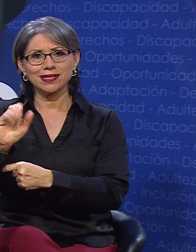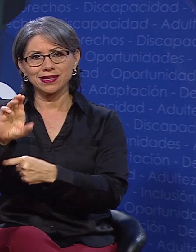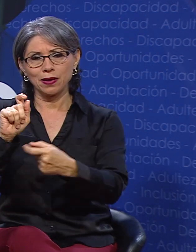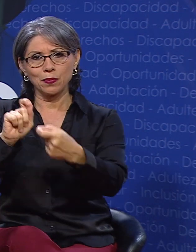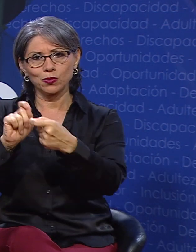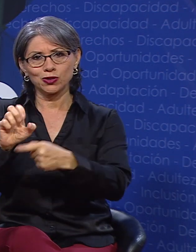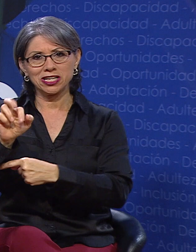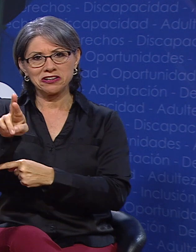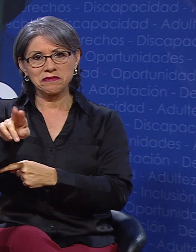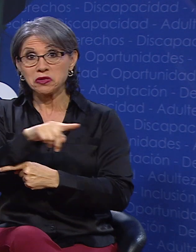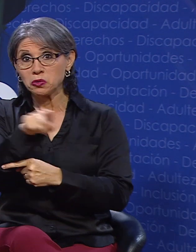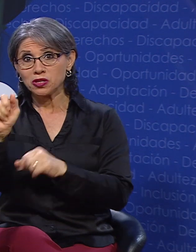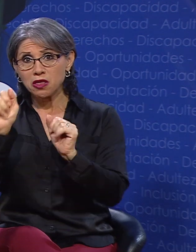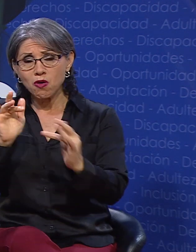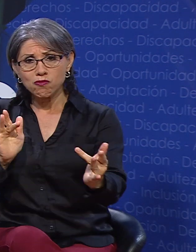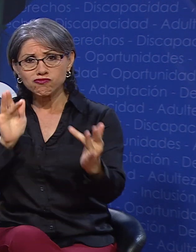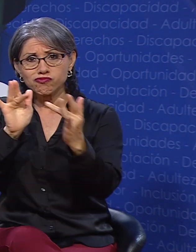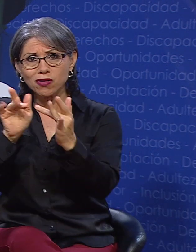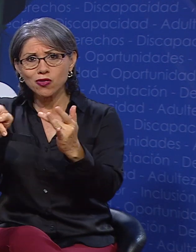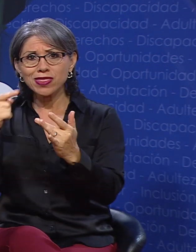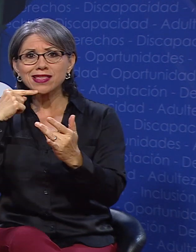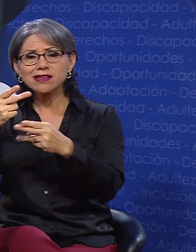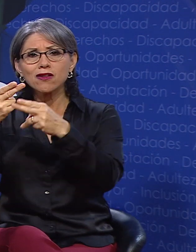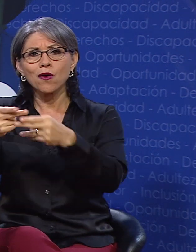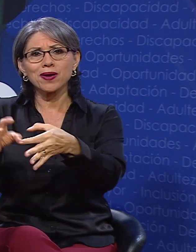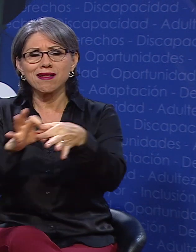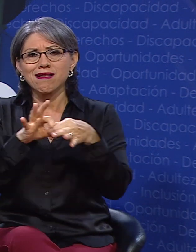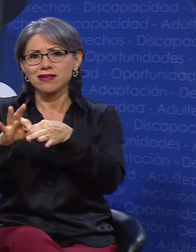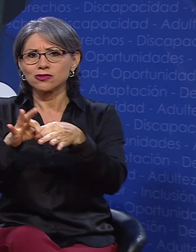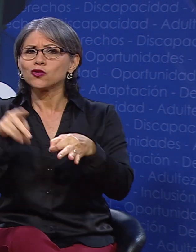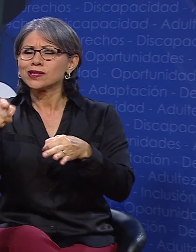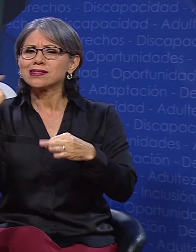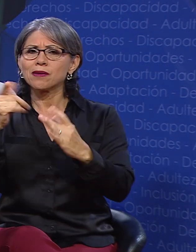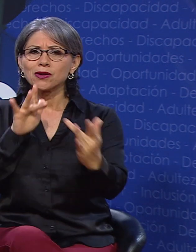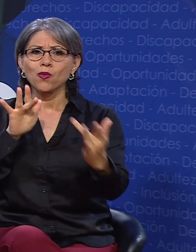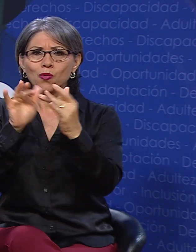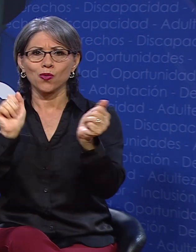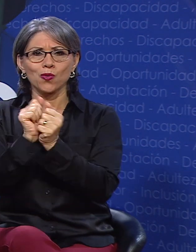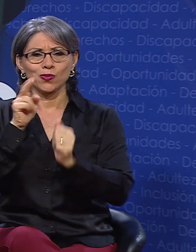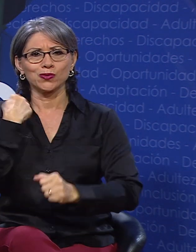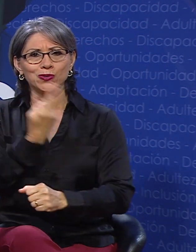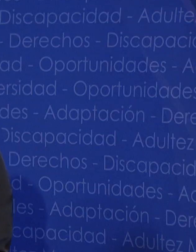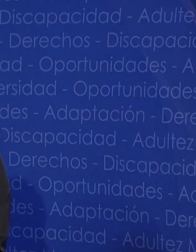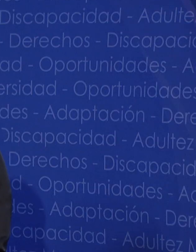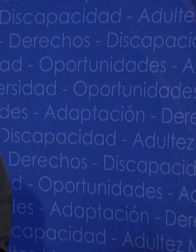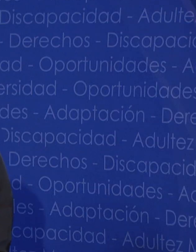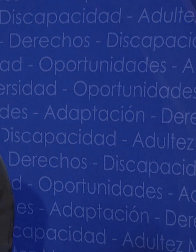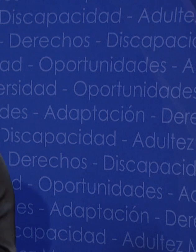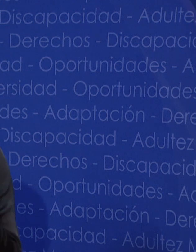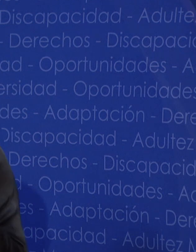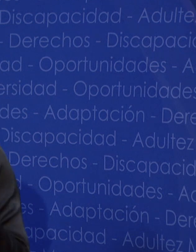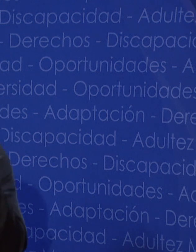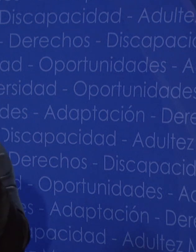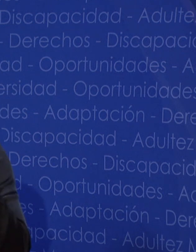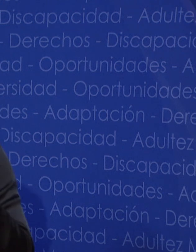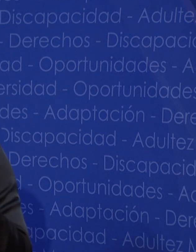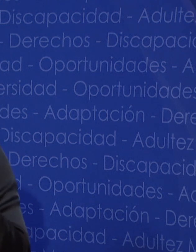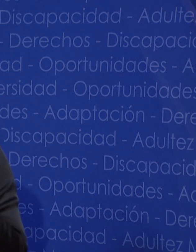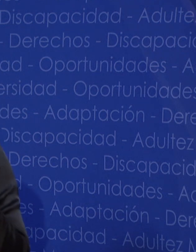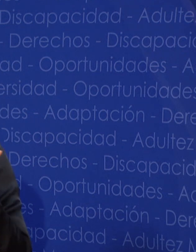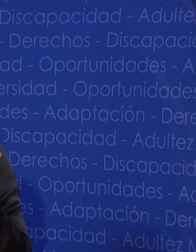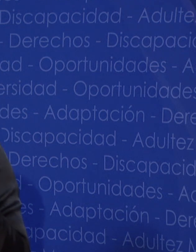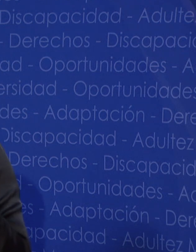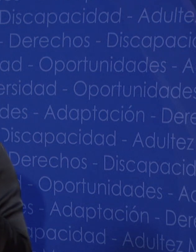www.canal15.ucr.ac.cr y ahí usted ingresa al apartado de Nexos para que se mantenga siempre conectado con nosotros. Y la educación sexual en el país